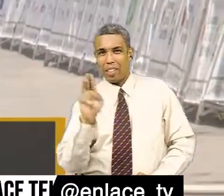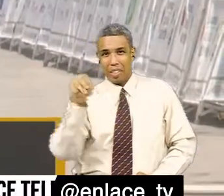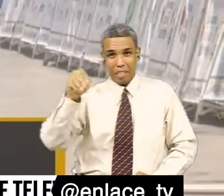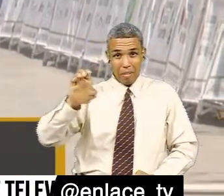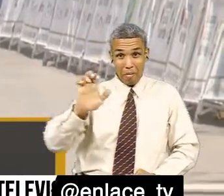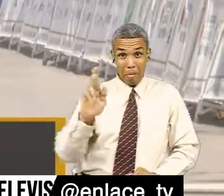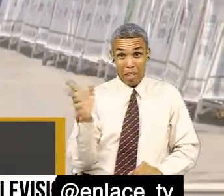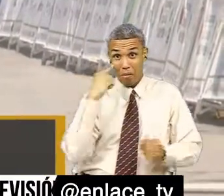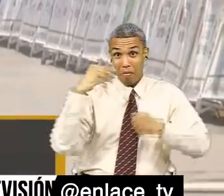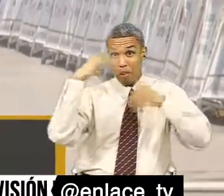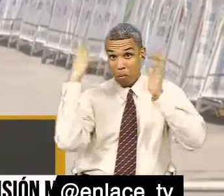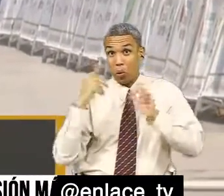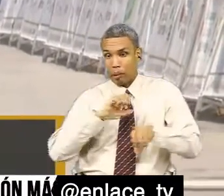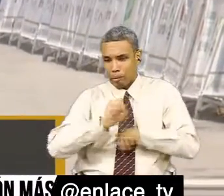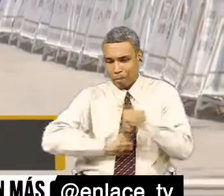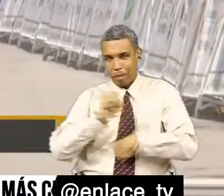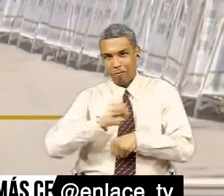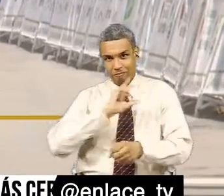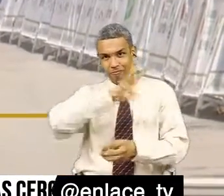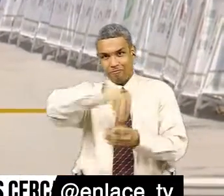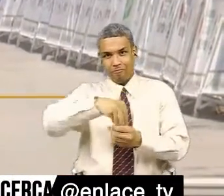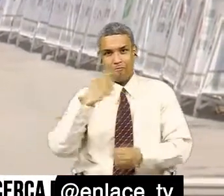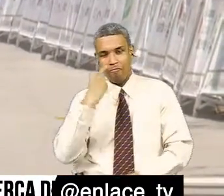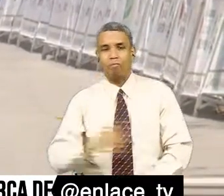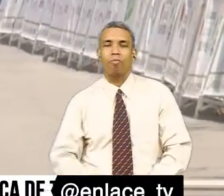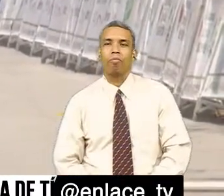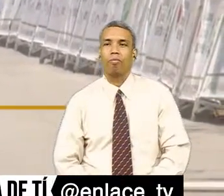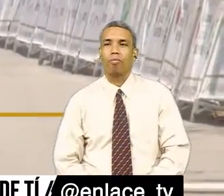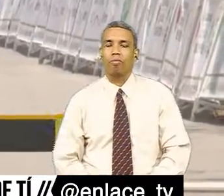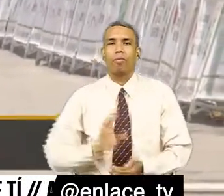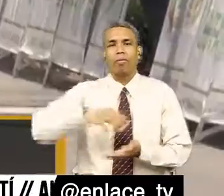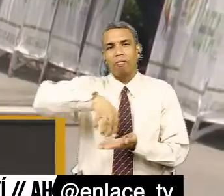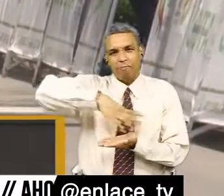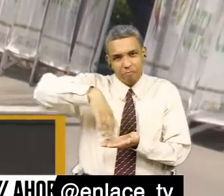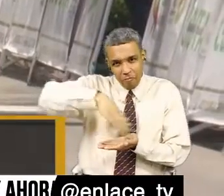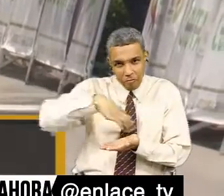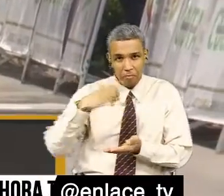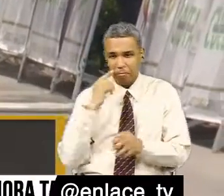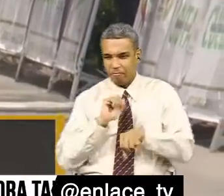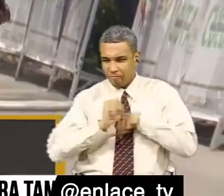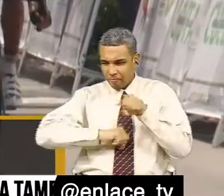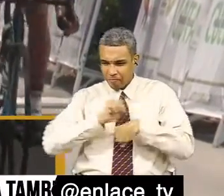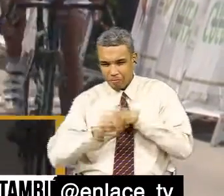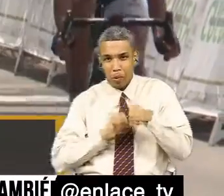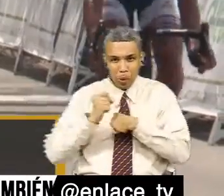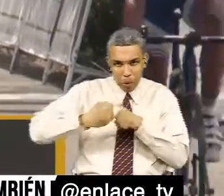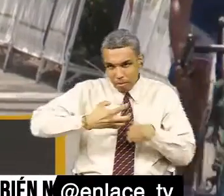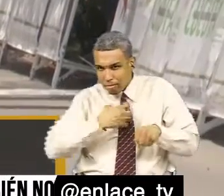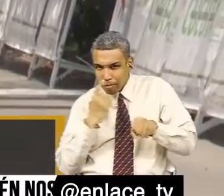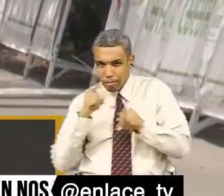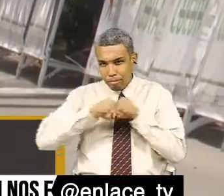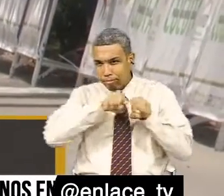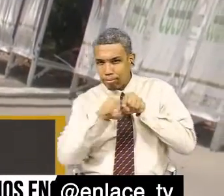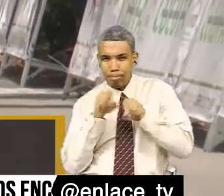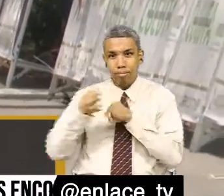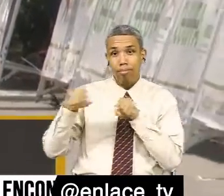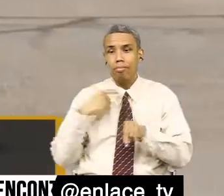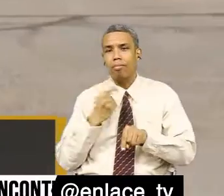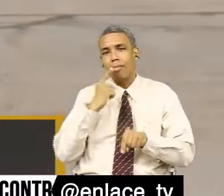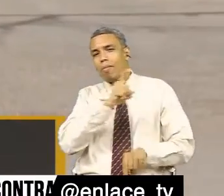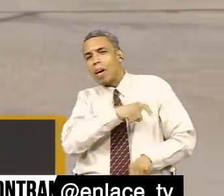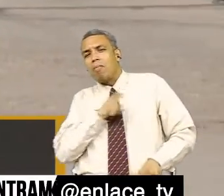Santandereana de Ciclismo confirmó una de las etapas de la Vuelta a Santander para Barranca Bermeja. Luis Beltrán, representante de la Liga, se refiere a la importancia